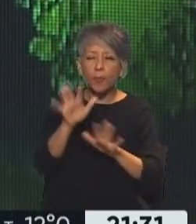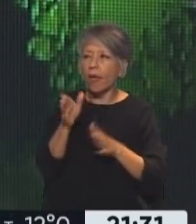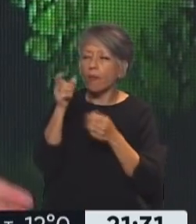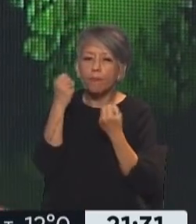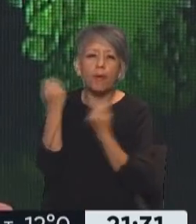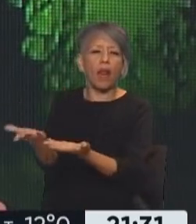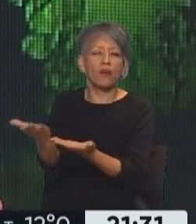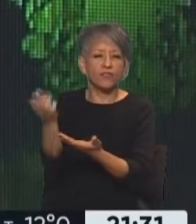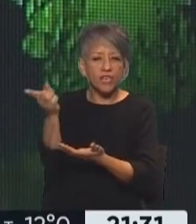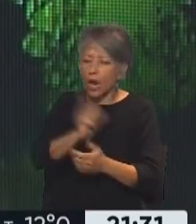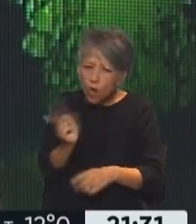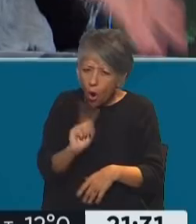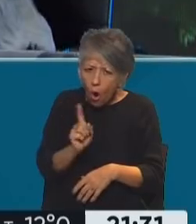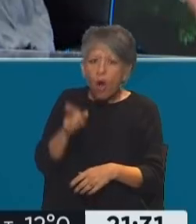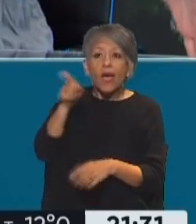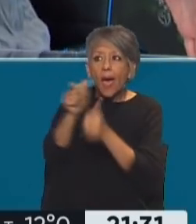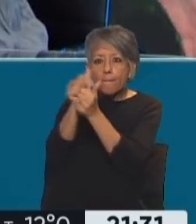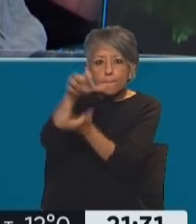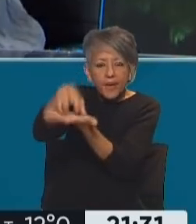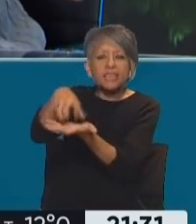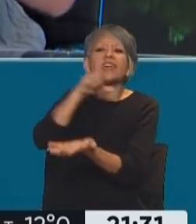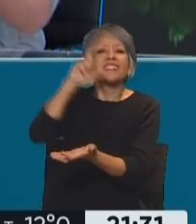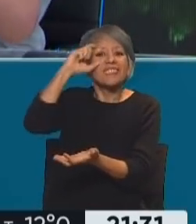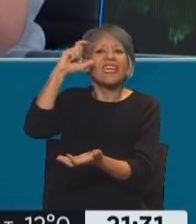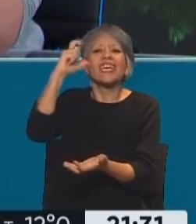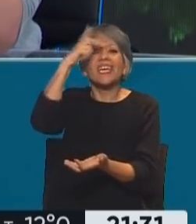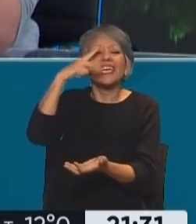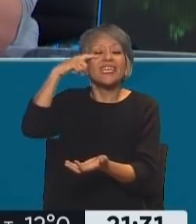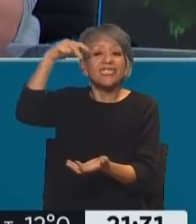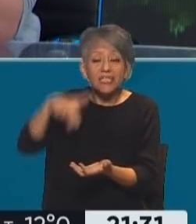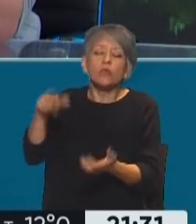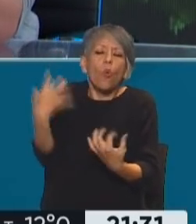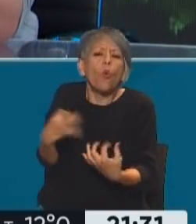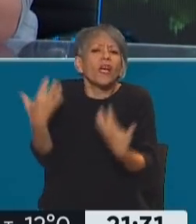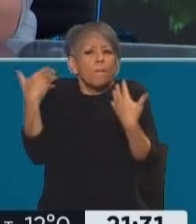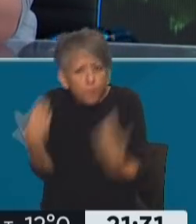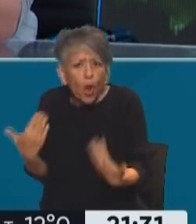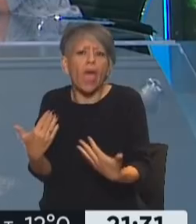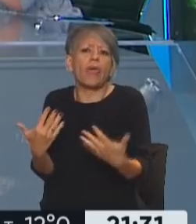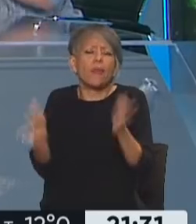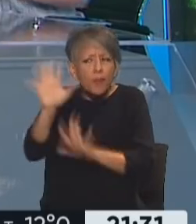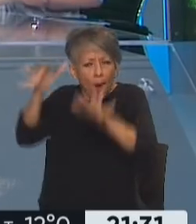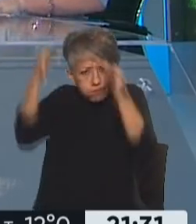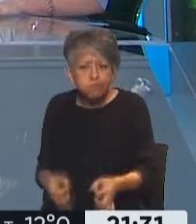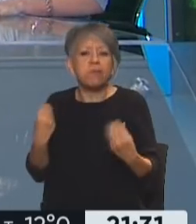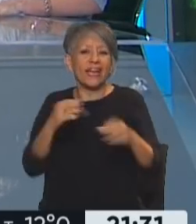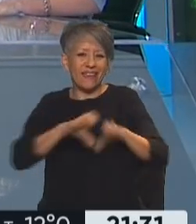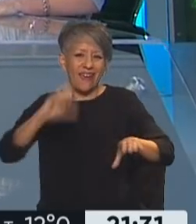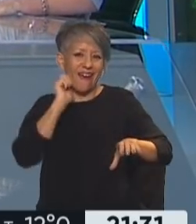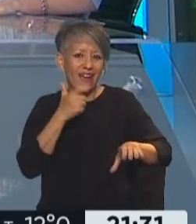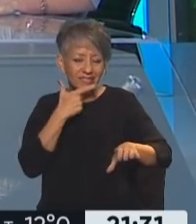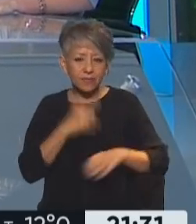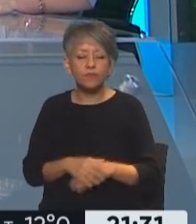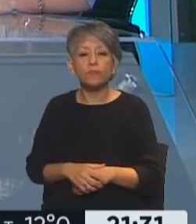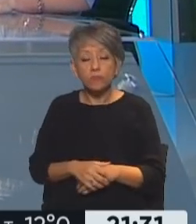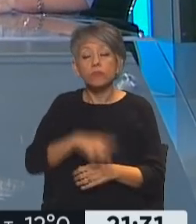con los requerimientos necesarios para poder llevar adelante la construcción de estos tubos y no otra empresa. Bueno, Energía Argentina en su Twitter, en